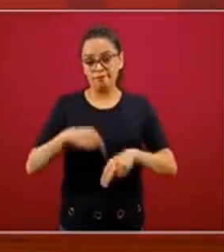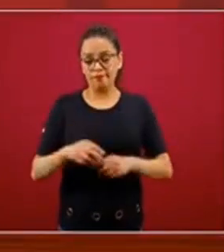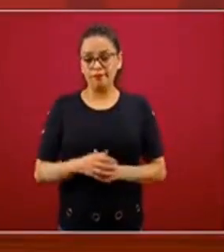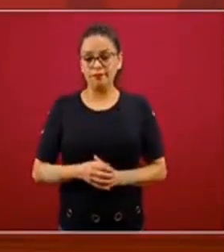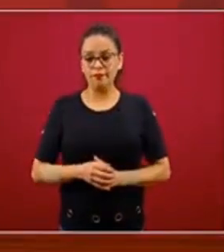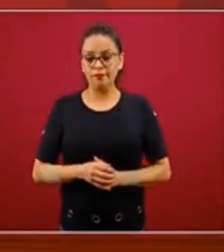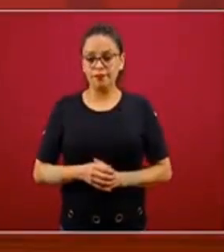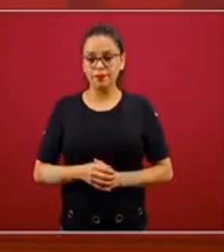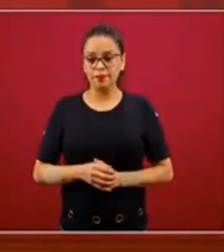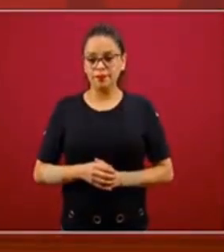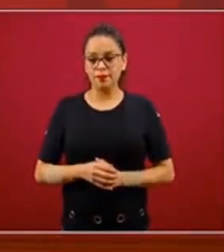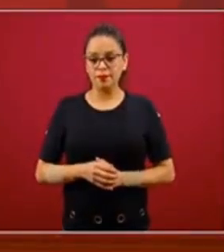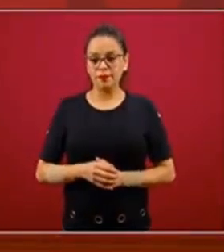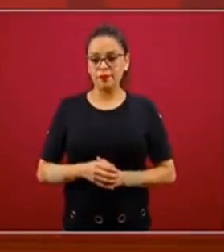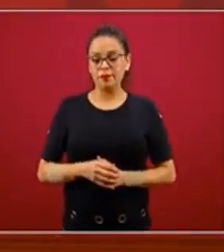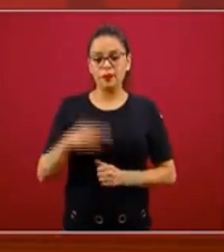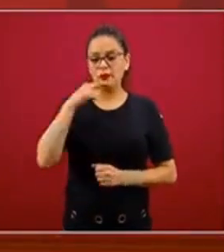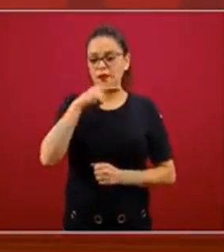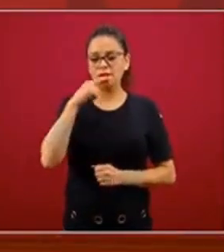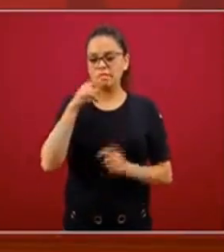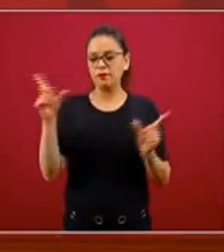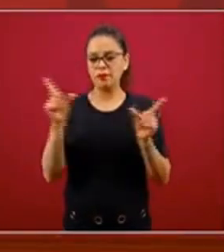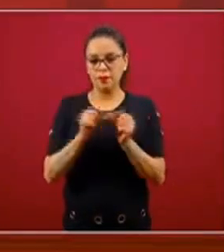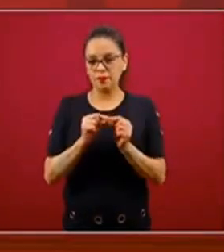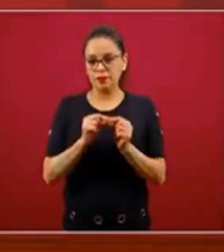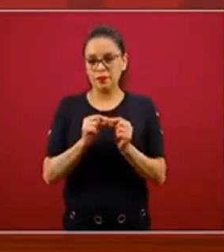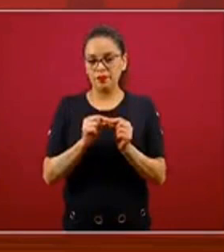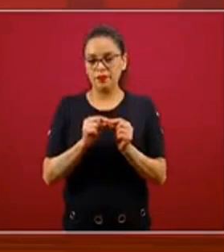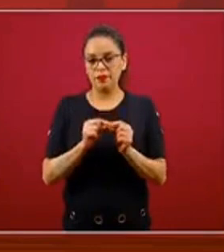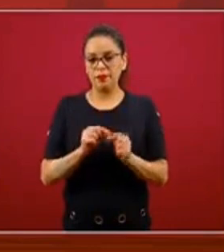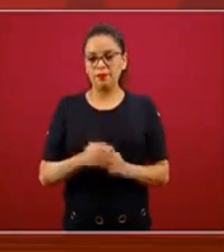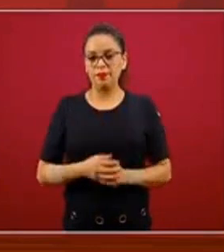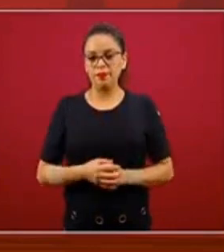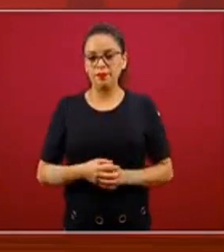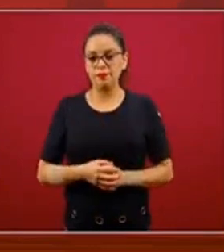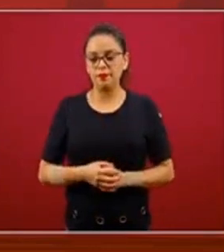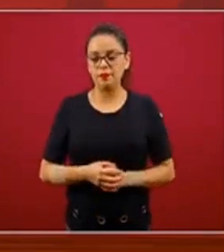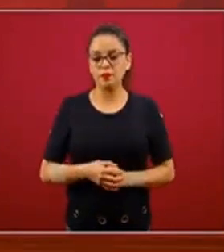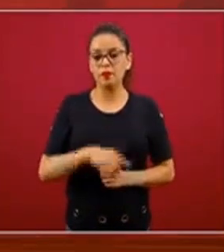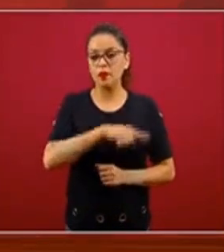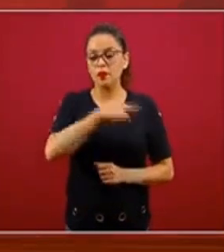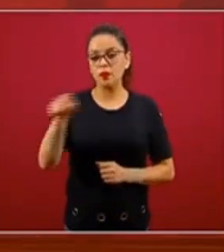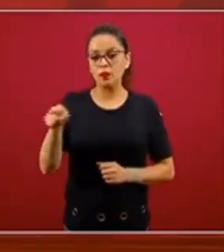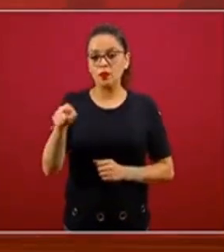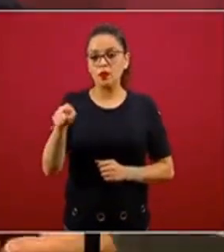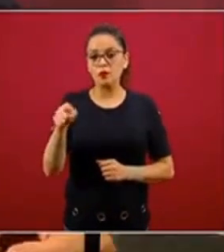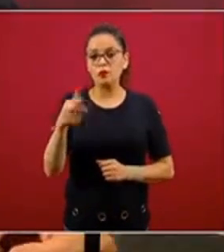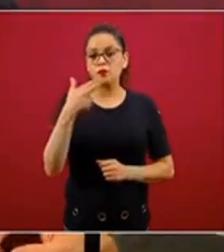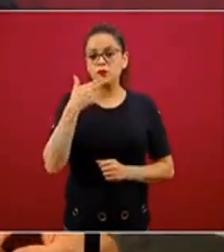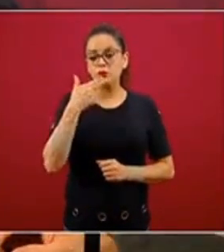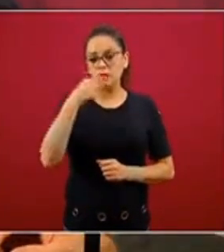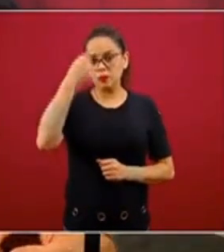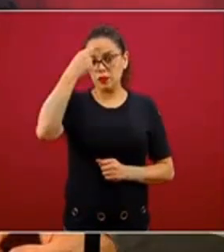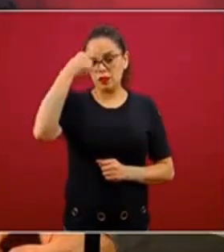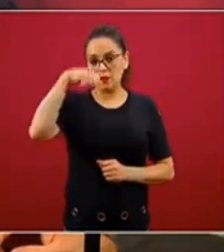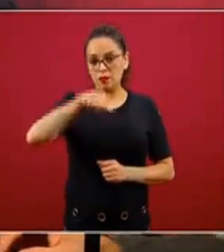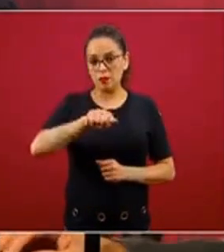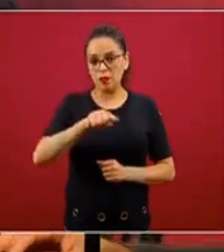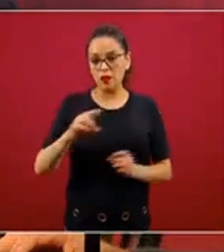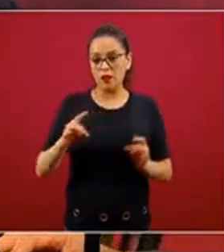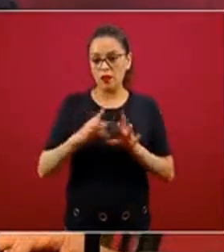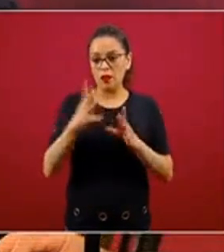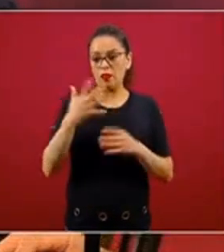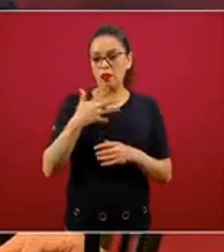y ahí rápidamente lo digo, los mismos actores que se usan para controlar una diarrea por una